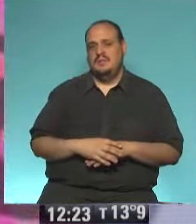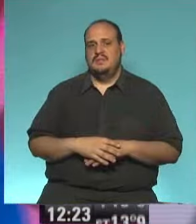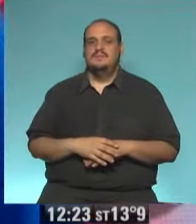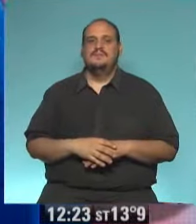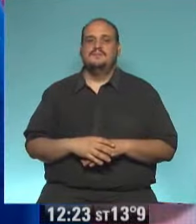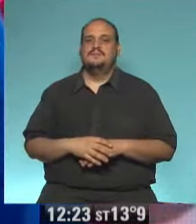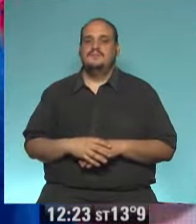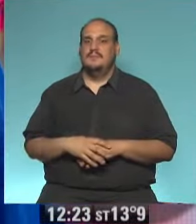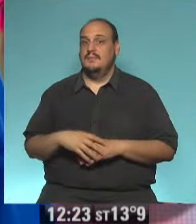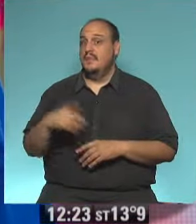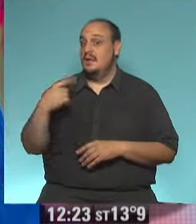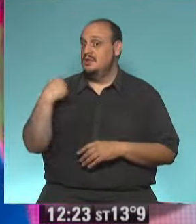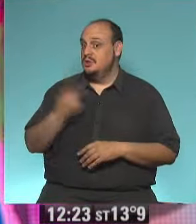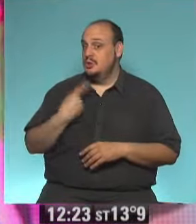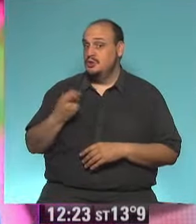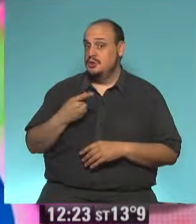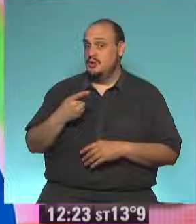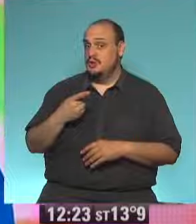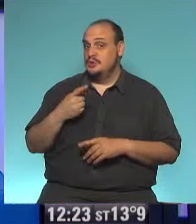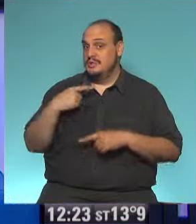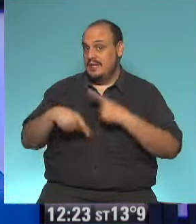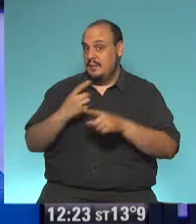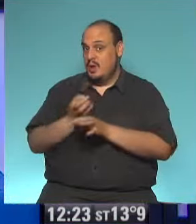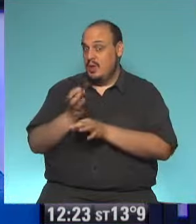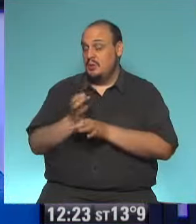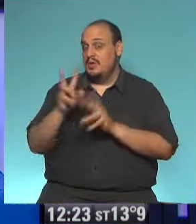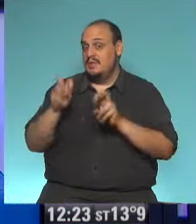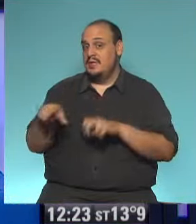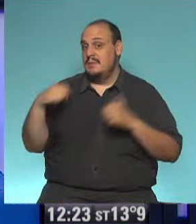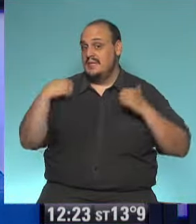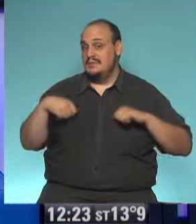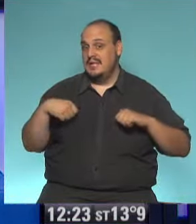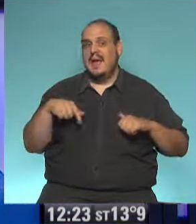señor. Seguimos Educando con Zamba. ¿Le podemos hacer una entrevista por el tema de la publicidad?